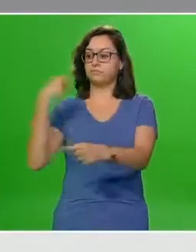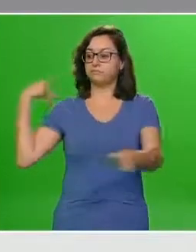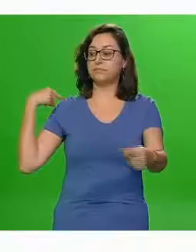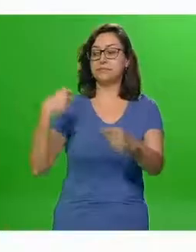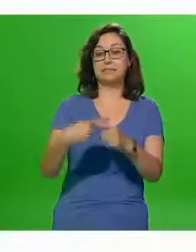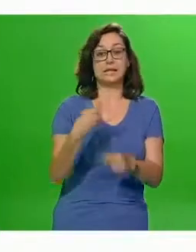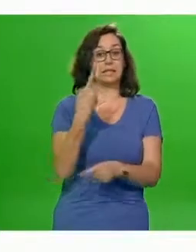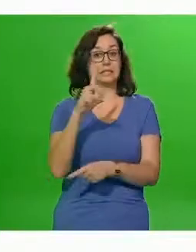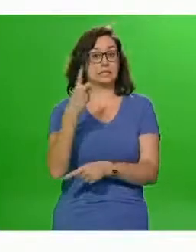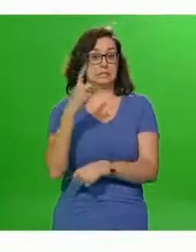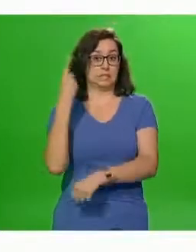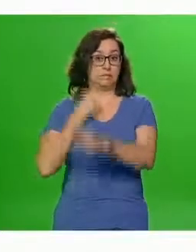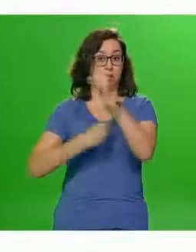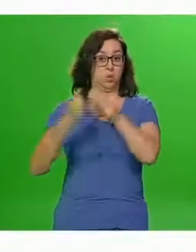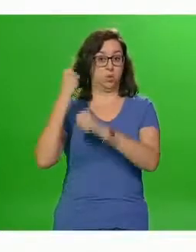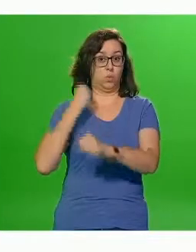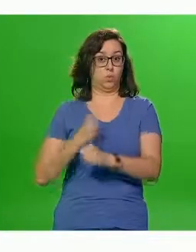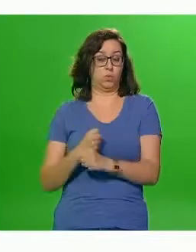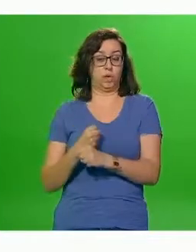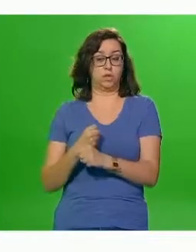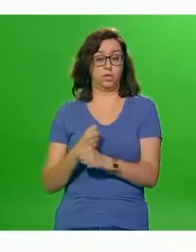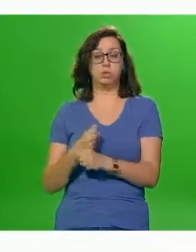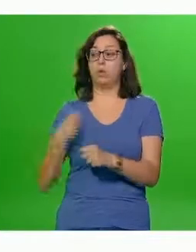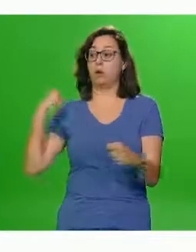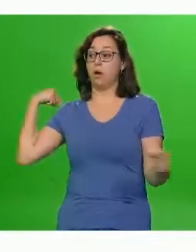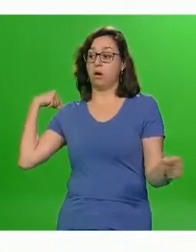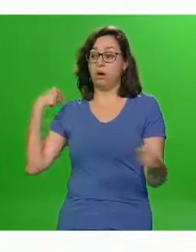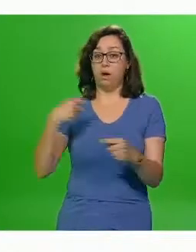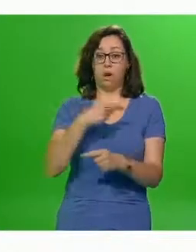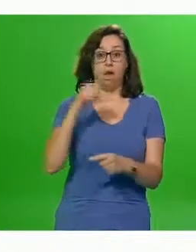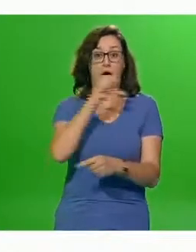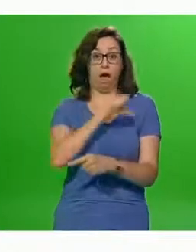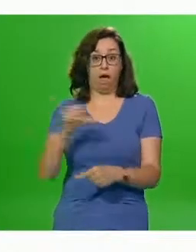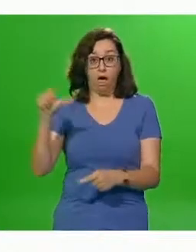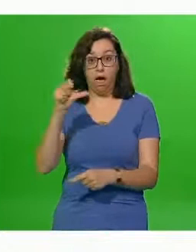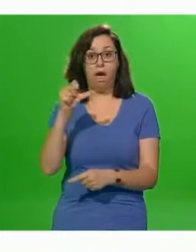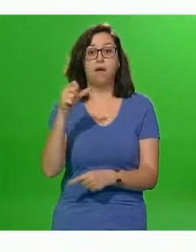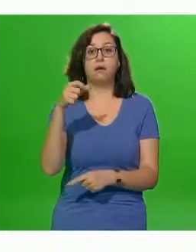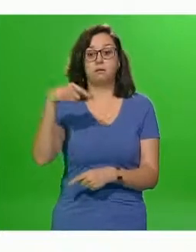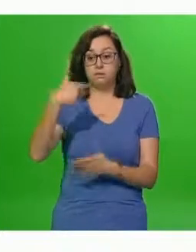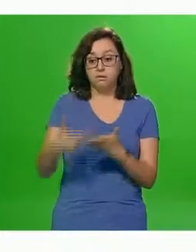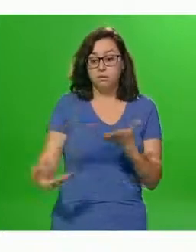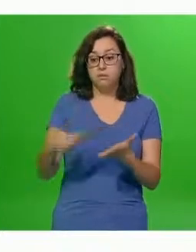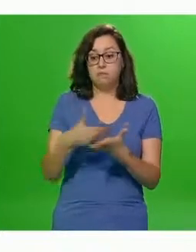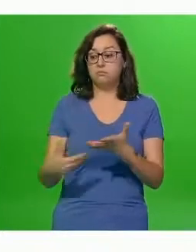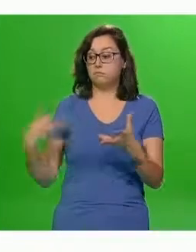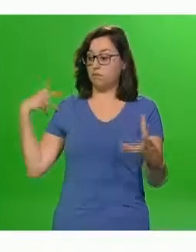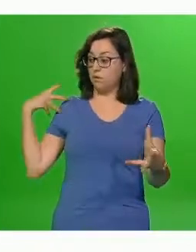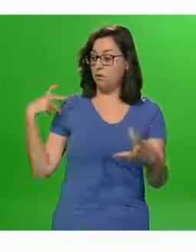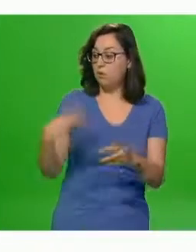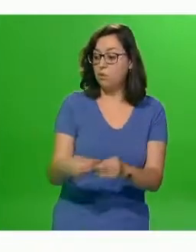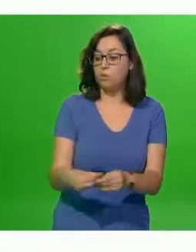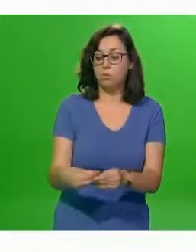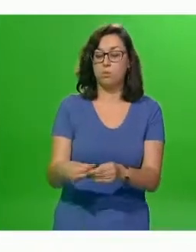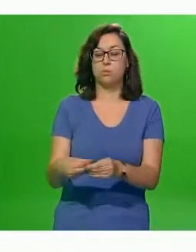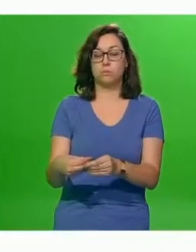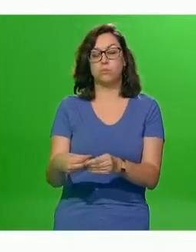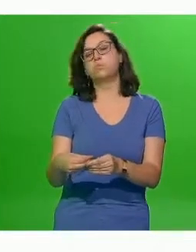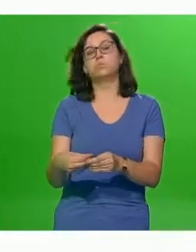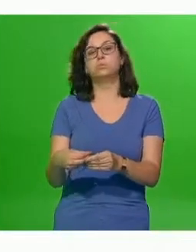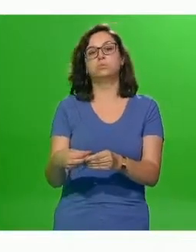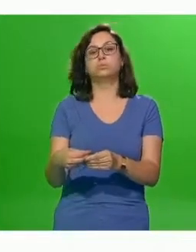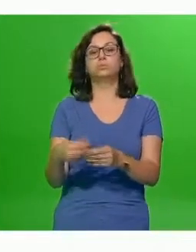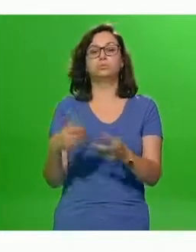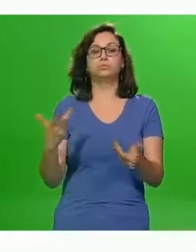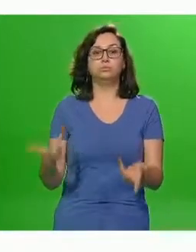desde que iniciamos el programa de vacunación, el 23 de diciembre del año pasado, hasta el día de ayer a las 9 de